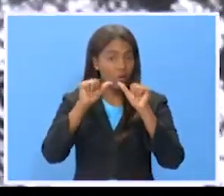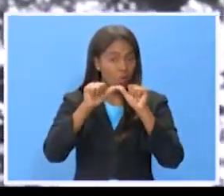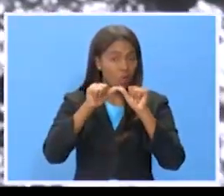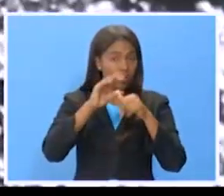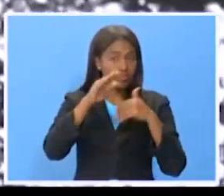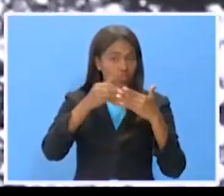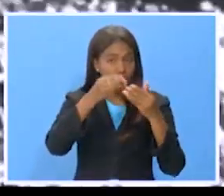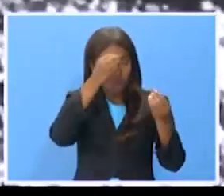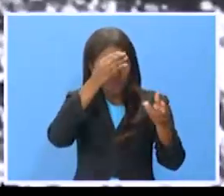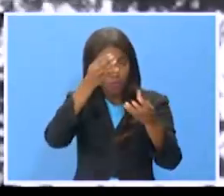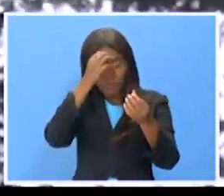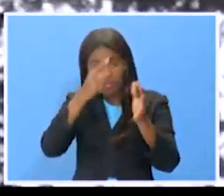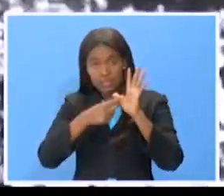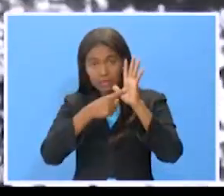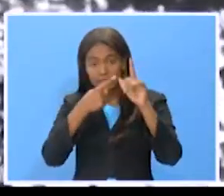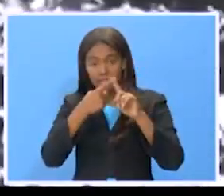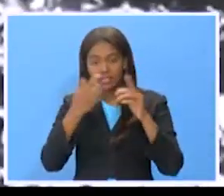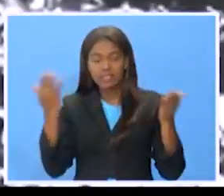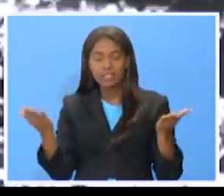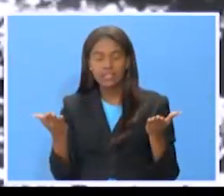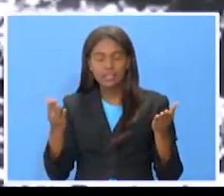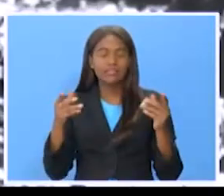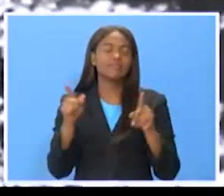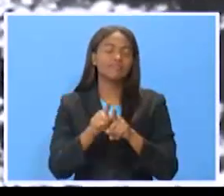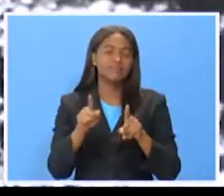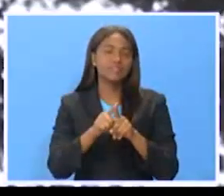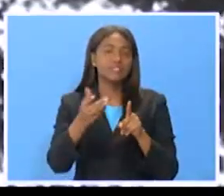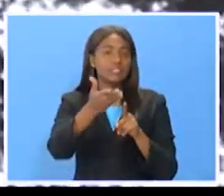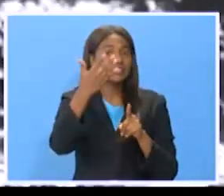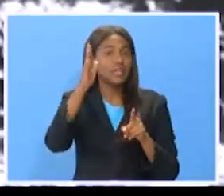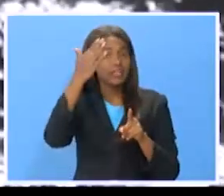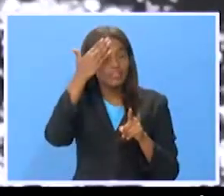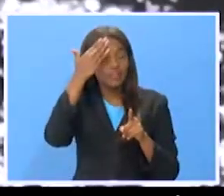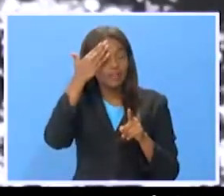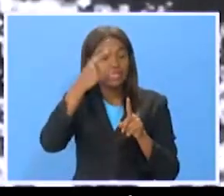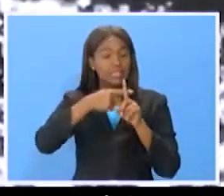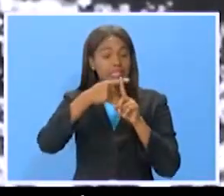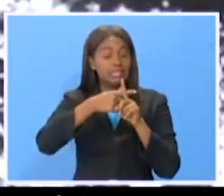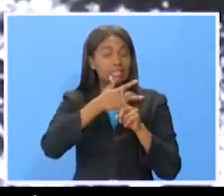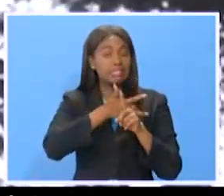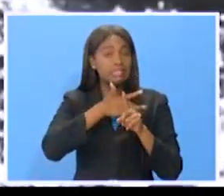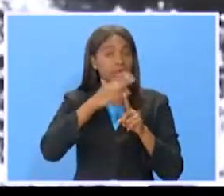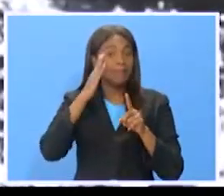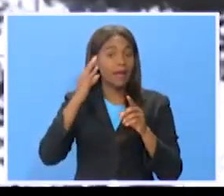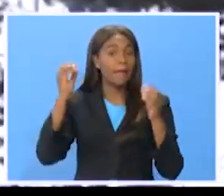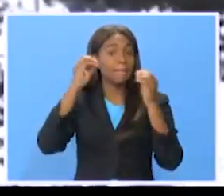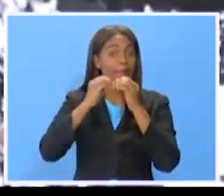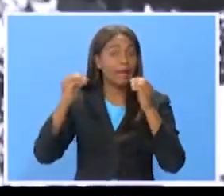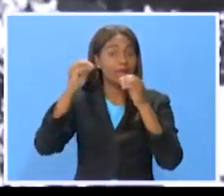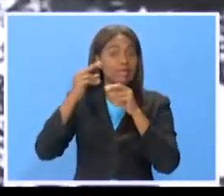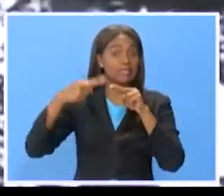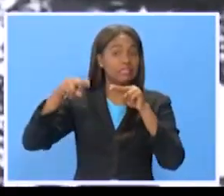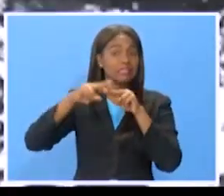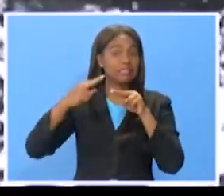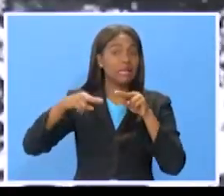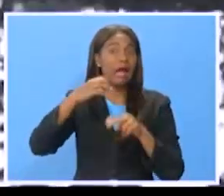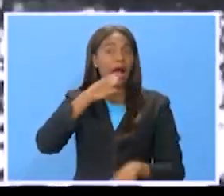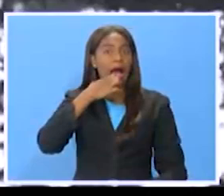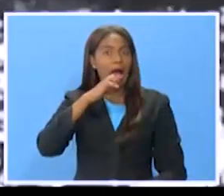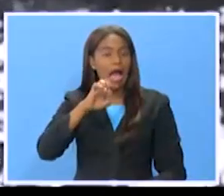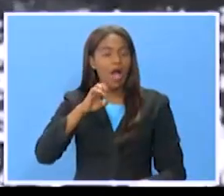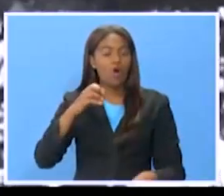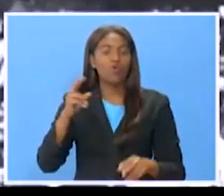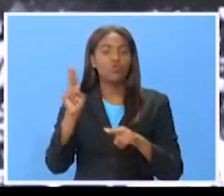todas las informaciones que emitan desde acá. Y por supuesto, ya ustedes saben que las temperaturas van a estar cada día más calientes, a